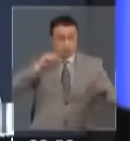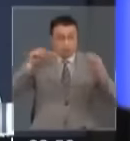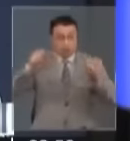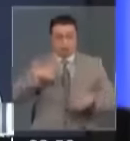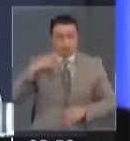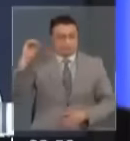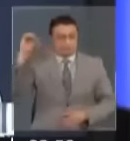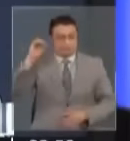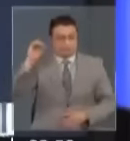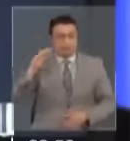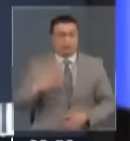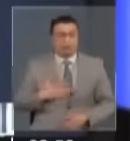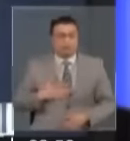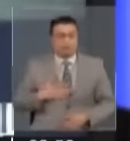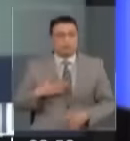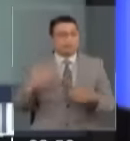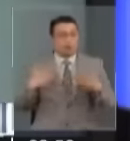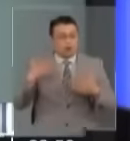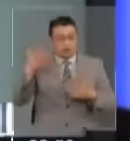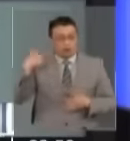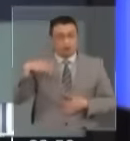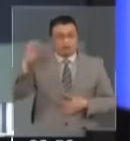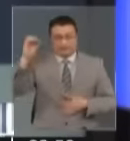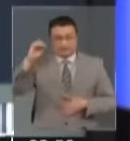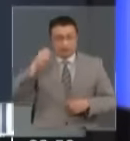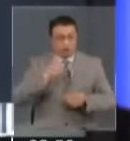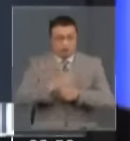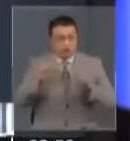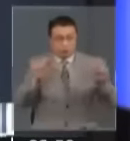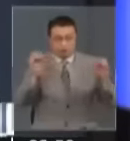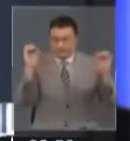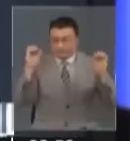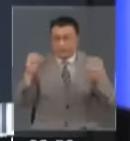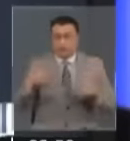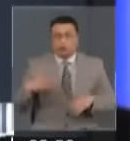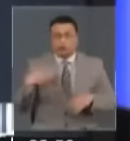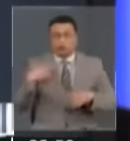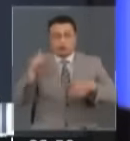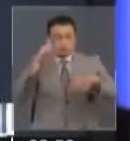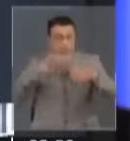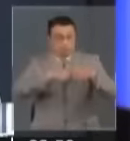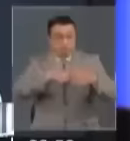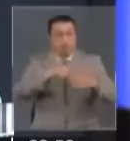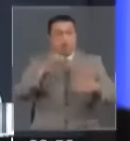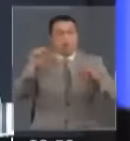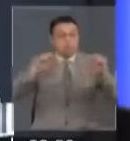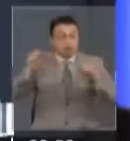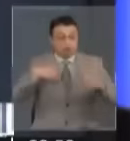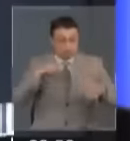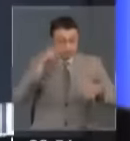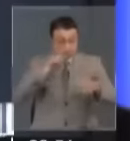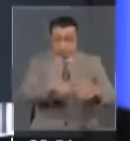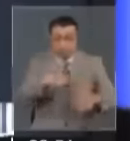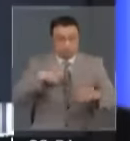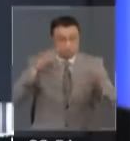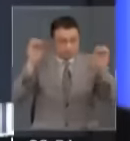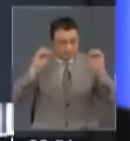Tengo cero trabajo político, cero militancia política como militancia propia,